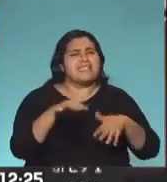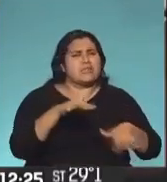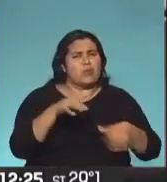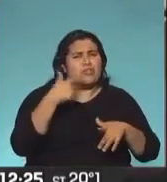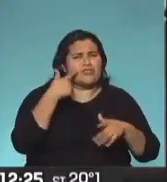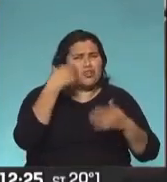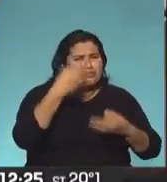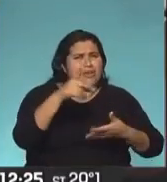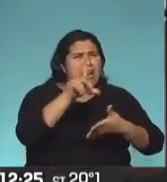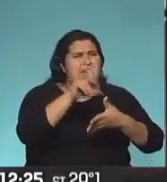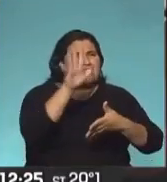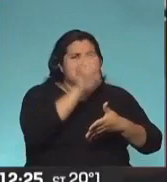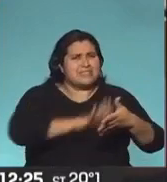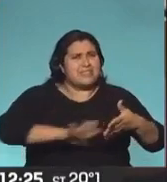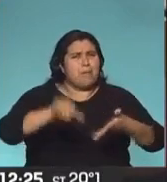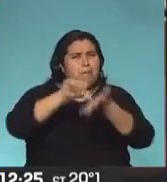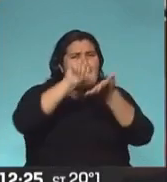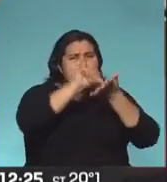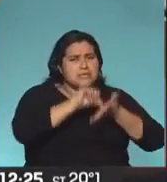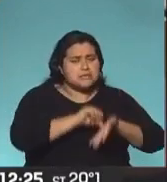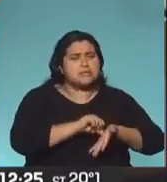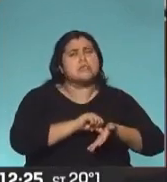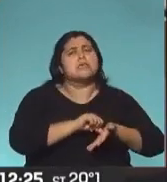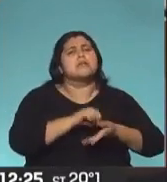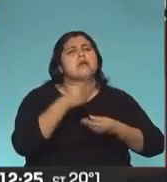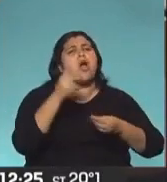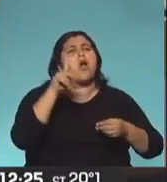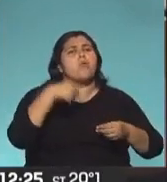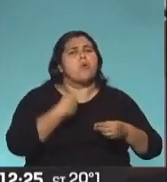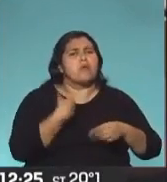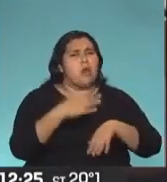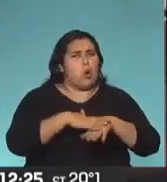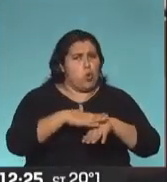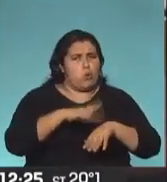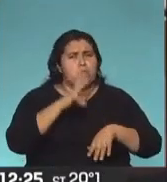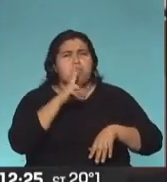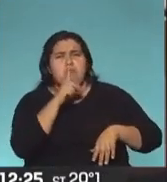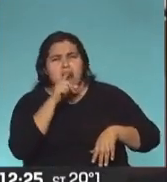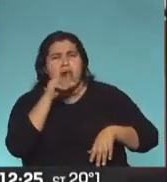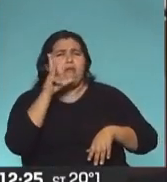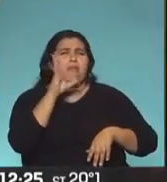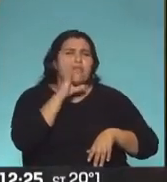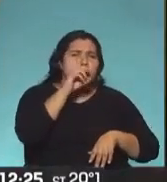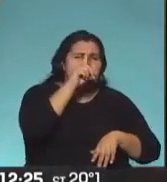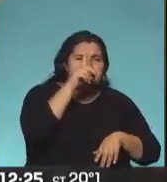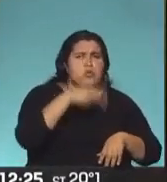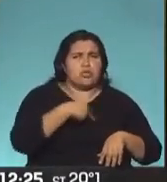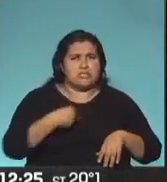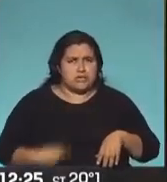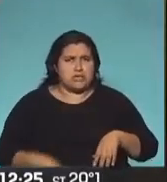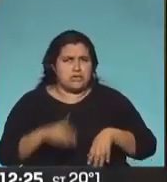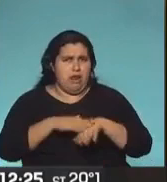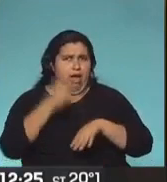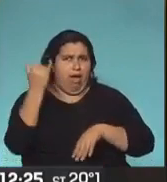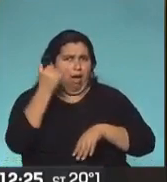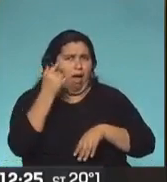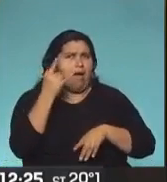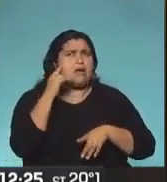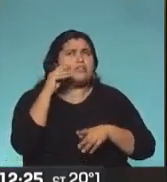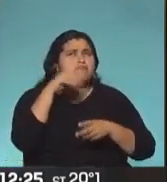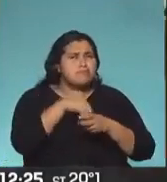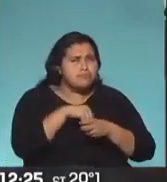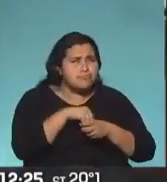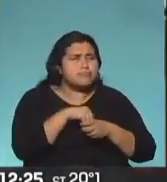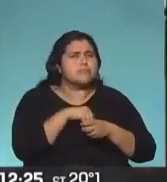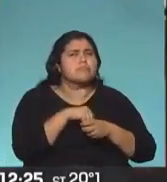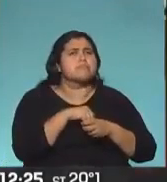algunos dicen que la incidencia de china rusia y eeuu tiene mucho que ver de verdad miran tanto a estos países